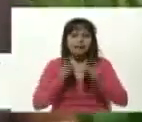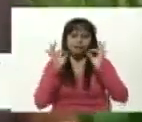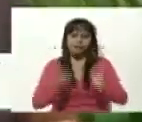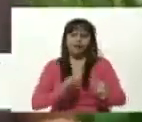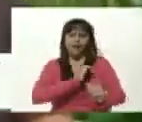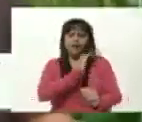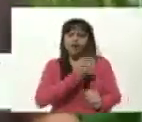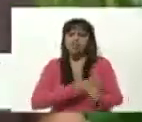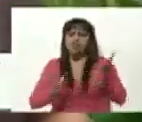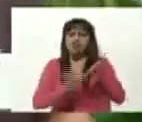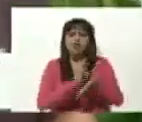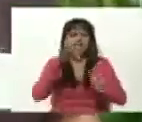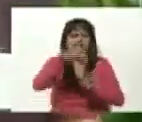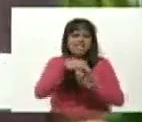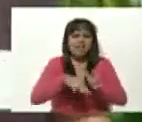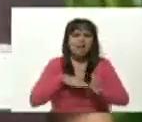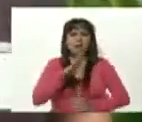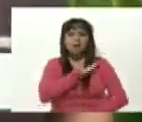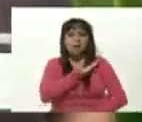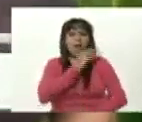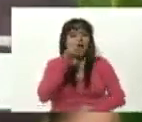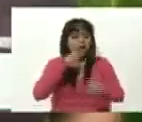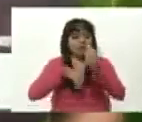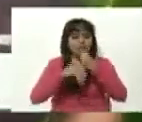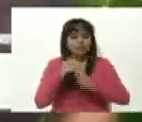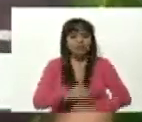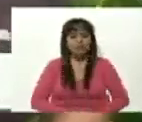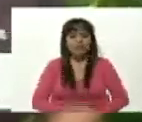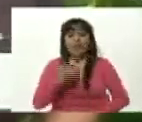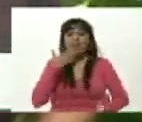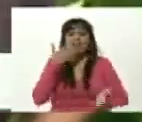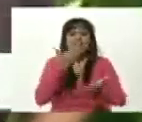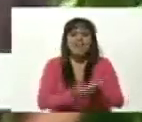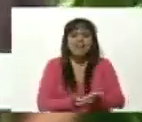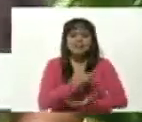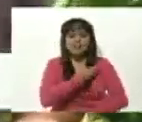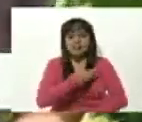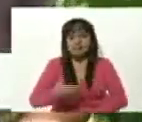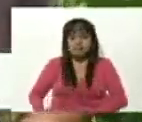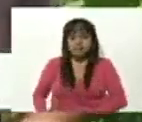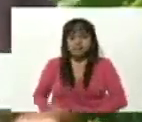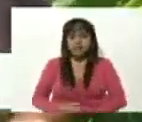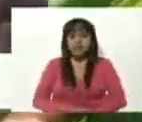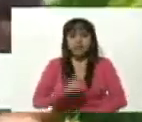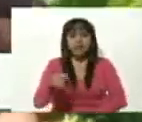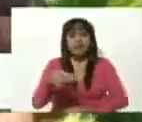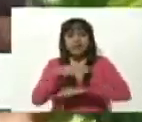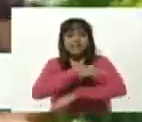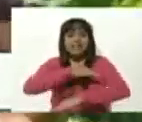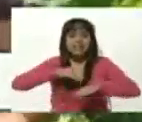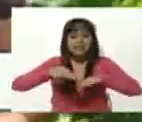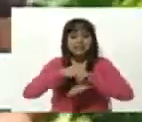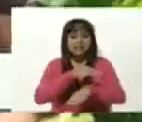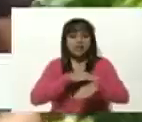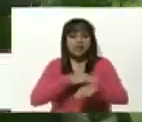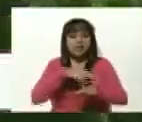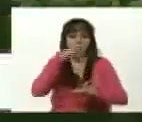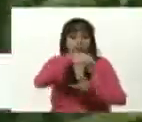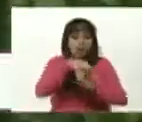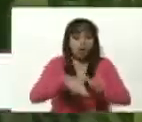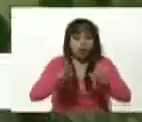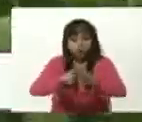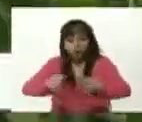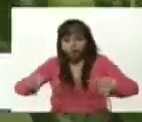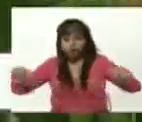las siembras de nuestros propios alimentos. Le damos las gracias al señor presidente y al Ministerio del Poder Popular para la Agricultura y